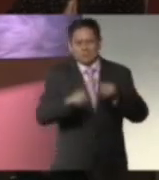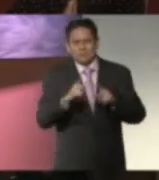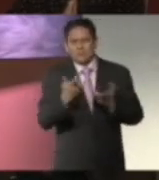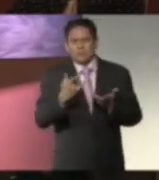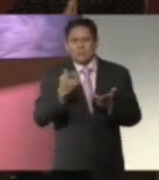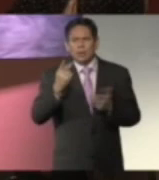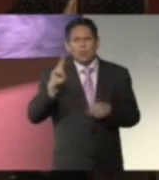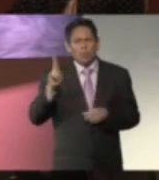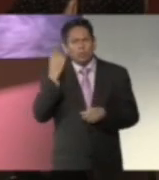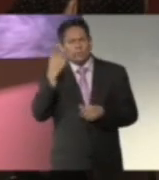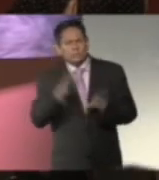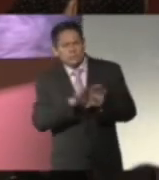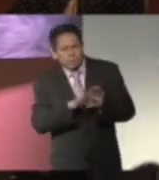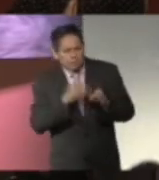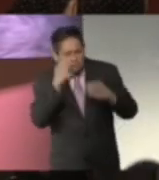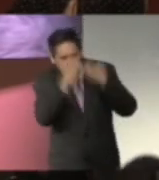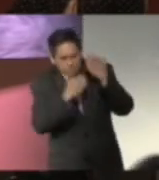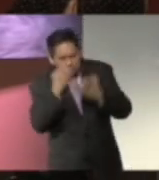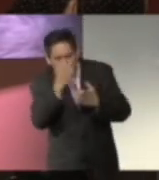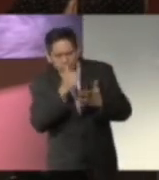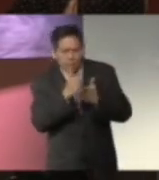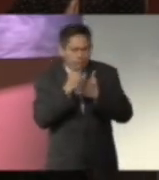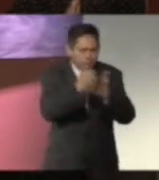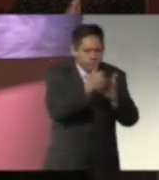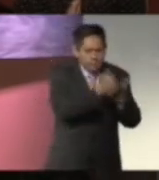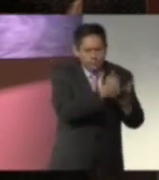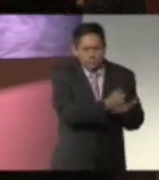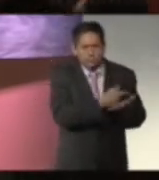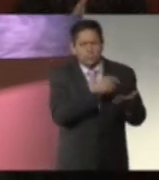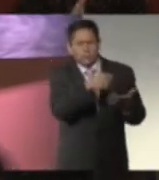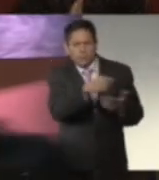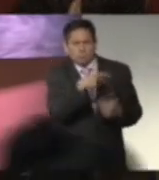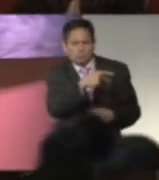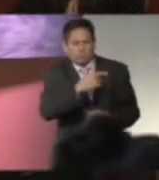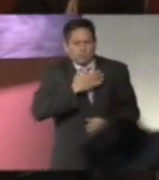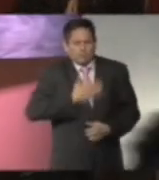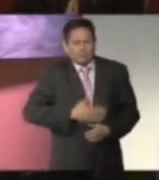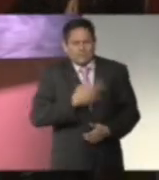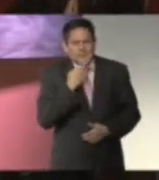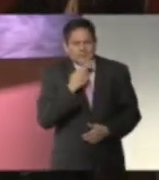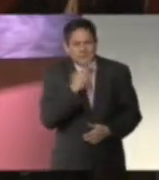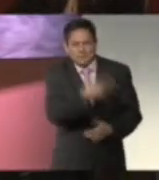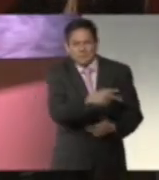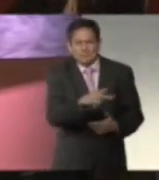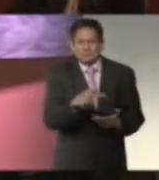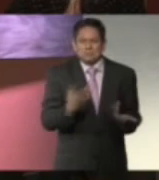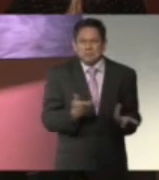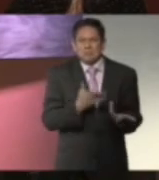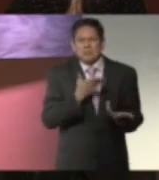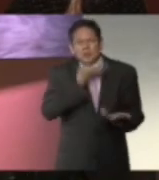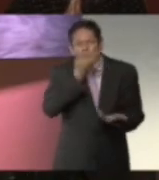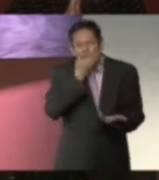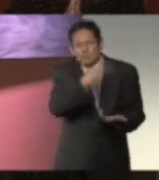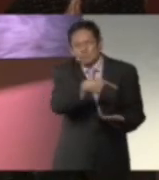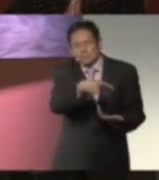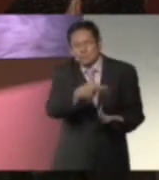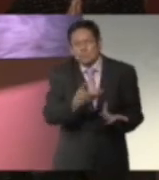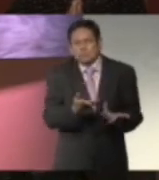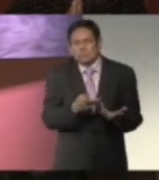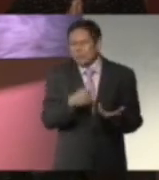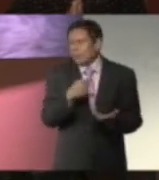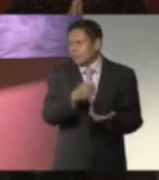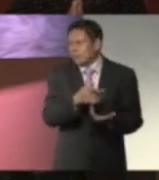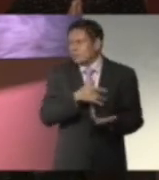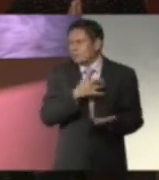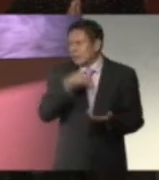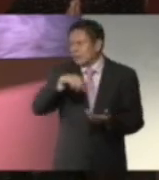ejemplo, para estudiar la justicia comunitaria y el uso del derecho por parte de las comunidades. Muchísimas gracias y